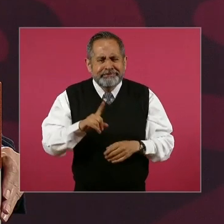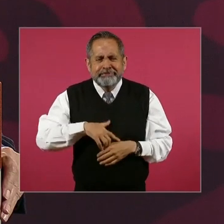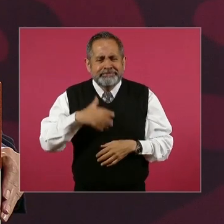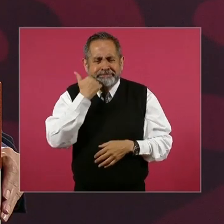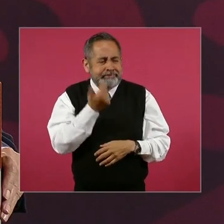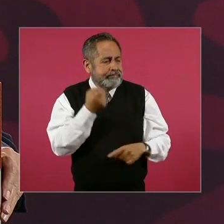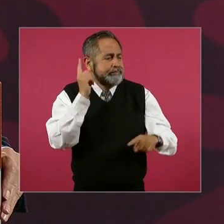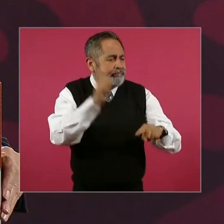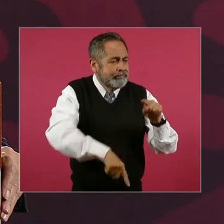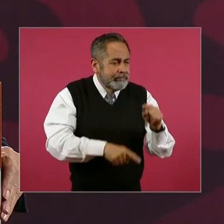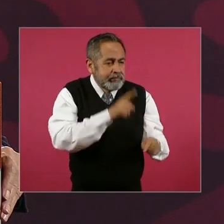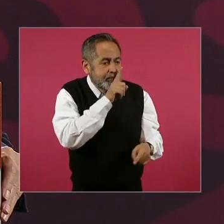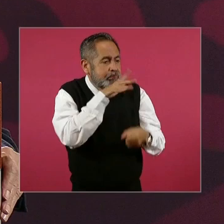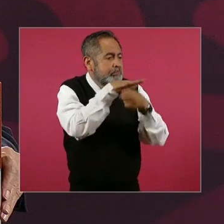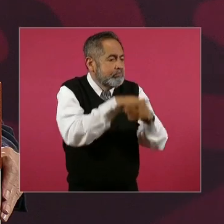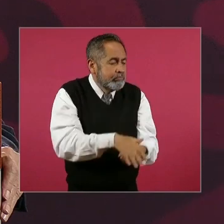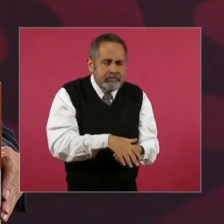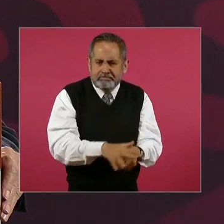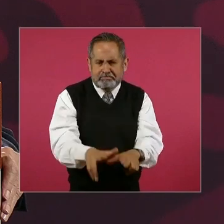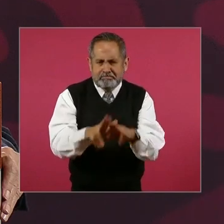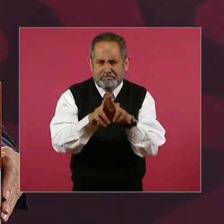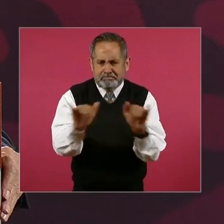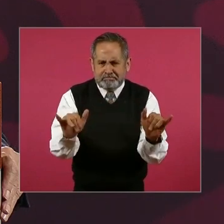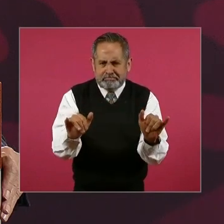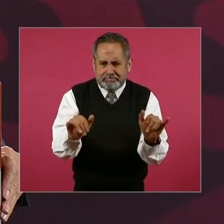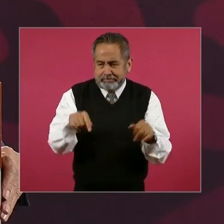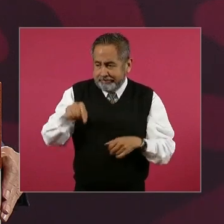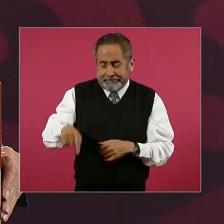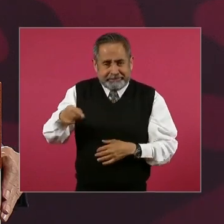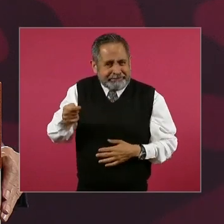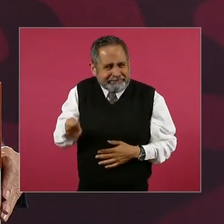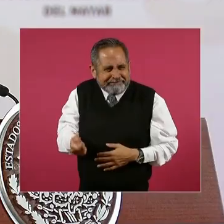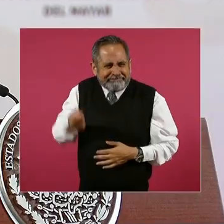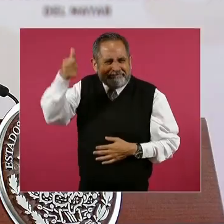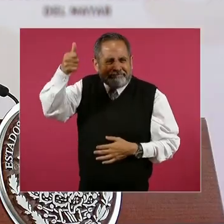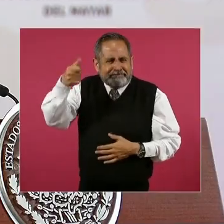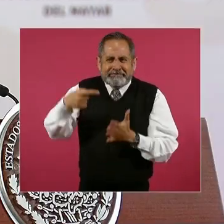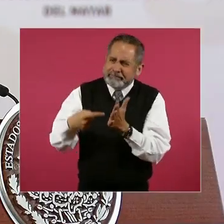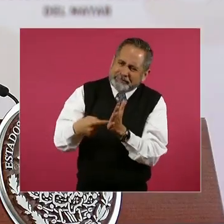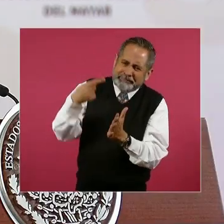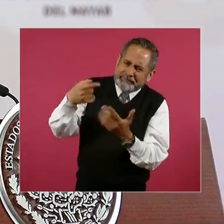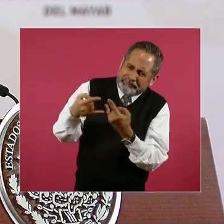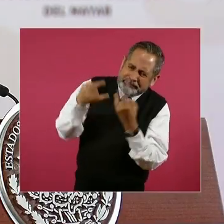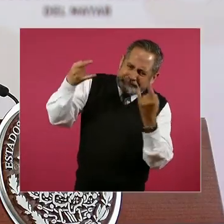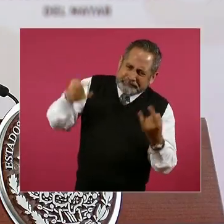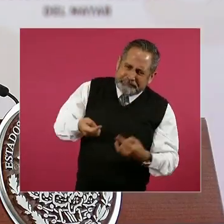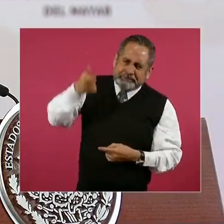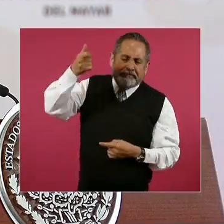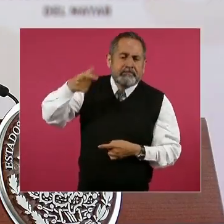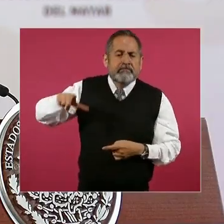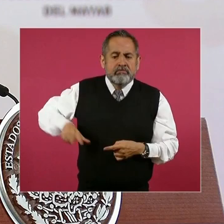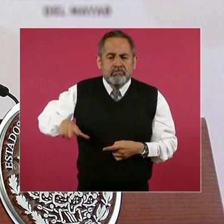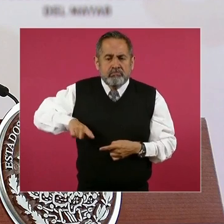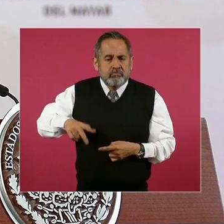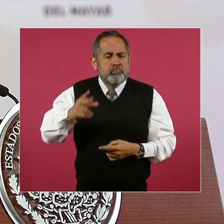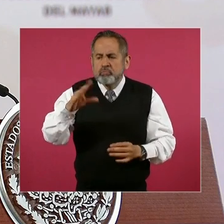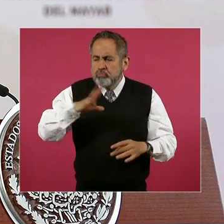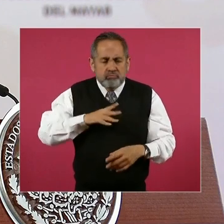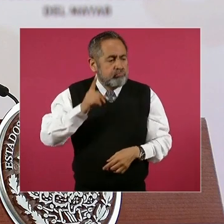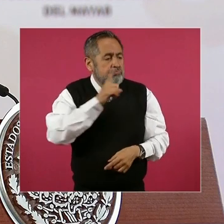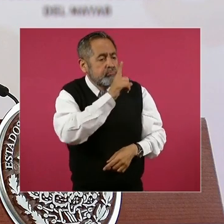censurar nadie Este es el primer gobierno que ha habido en este país donde no ha habido